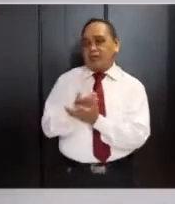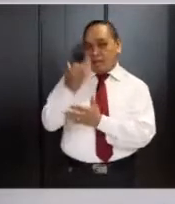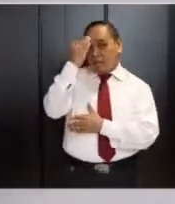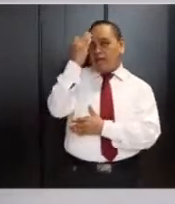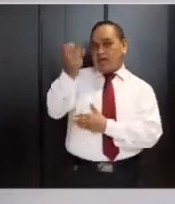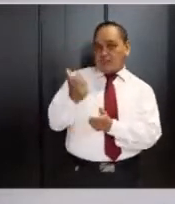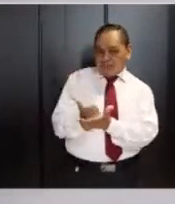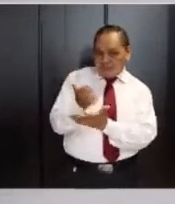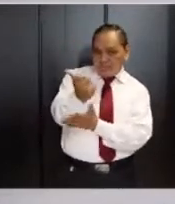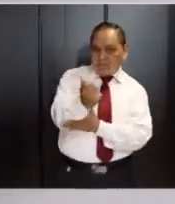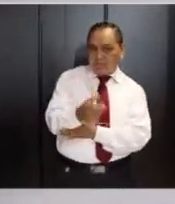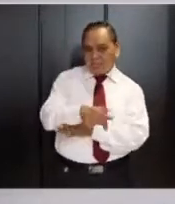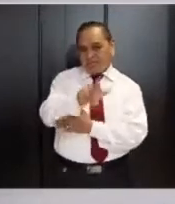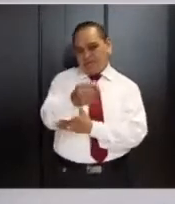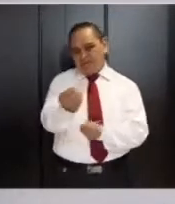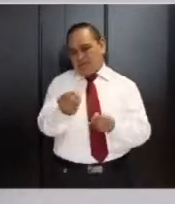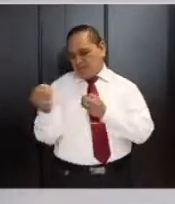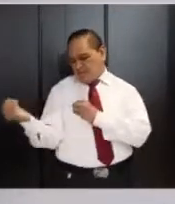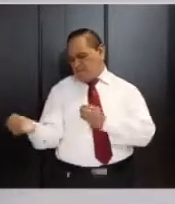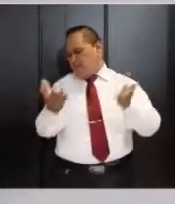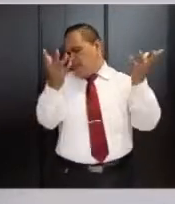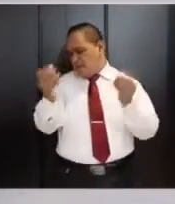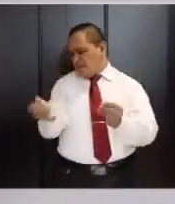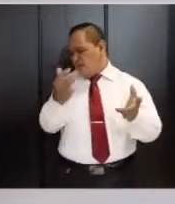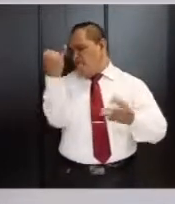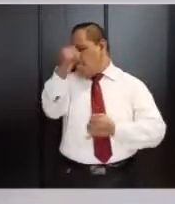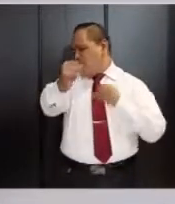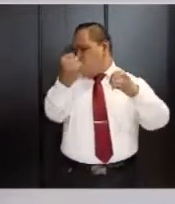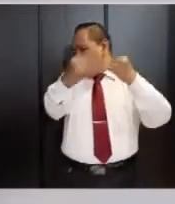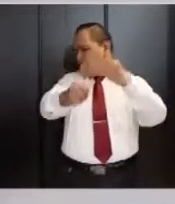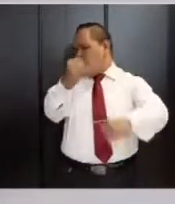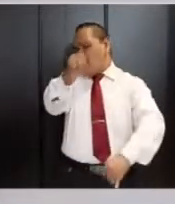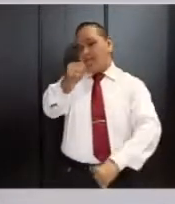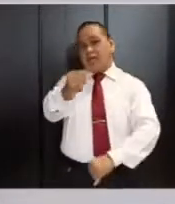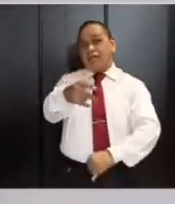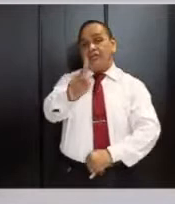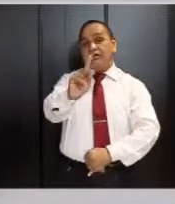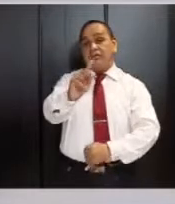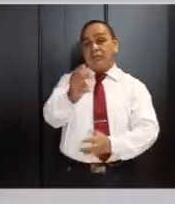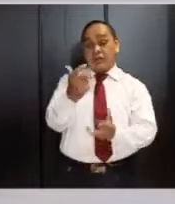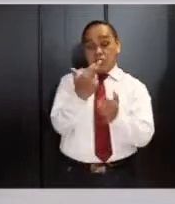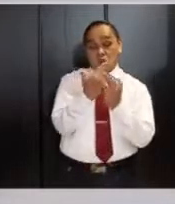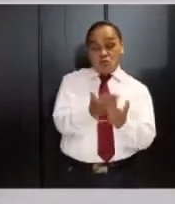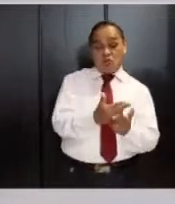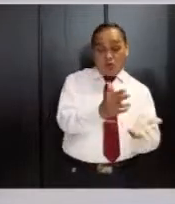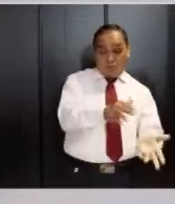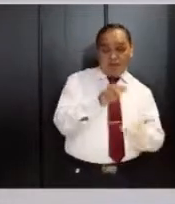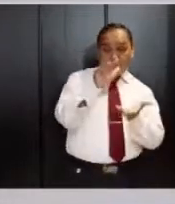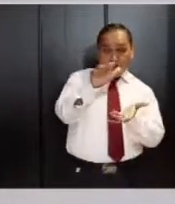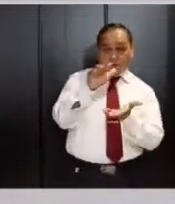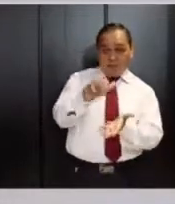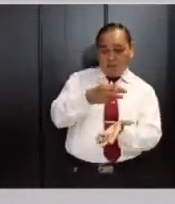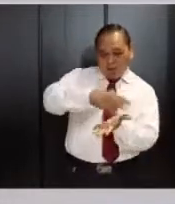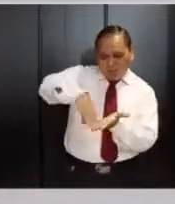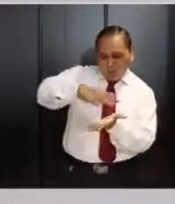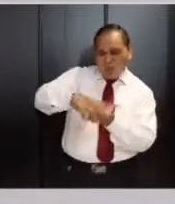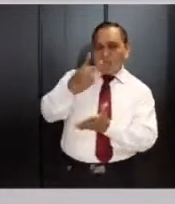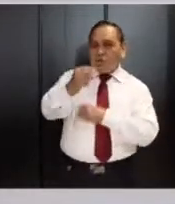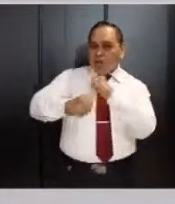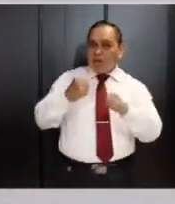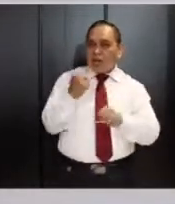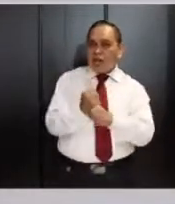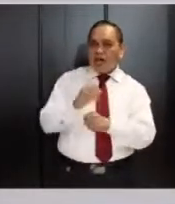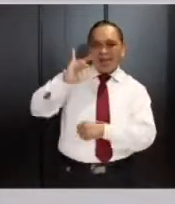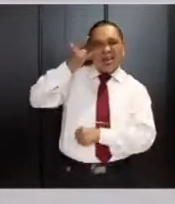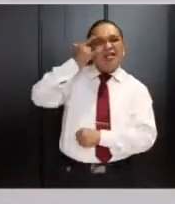tiempo. Proveedores, mándalos a la verga. Tú pide que nos hurtan antes. Si no, ya te dije a los proveedores, cabrón, que les has estado comprando 2 años, bájales cosas